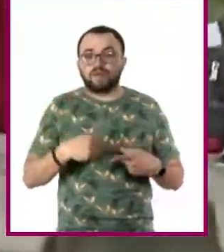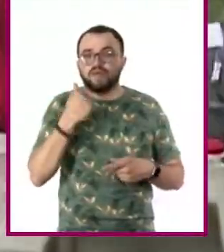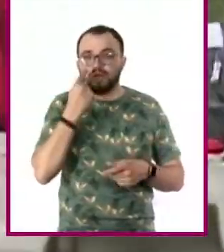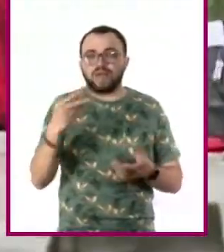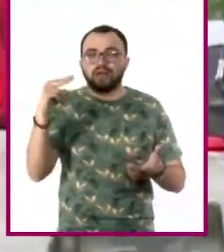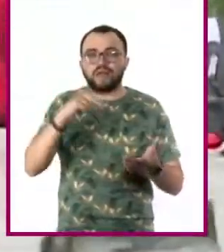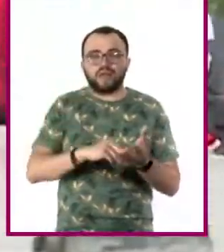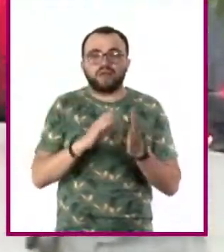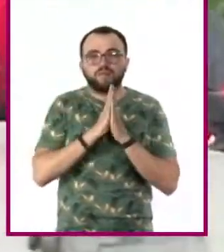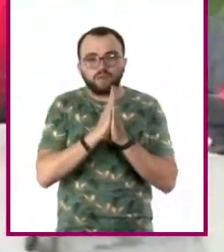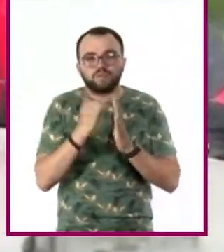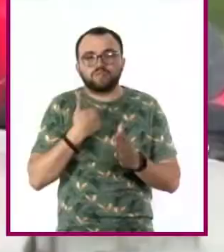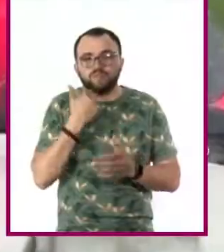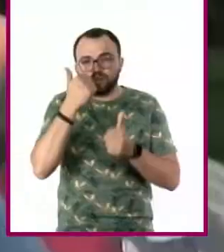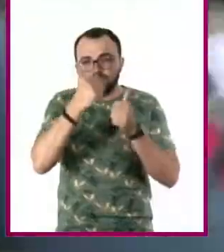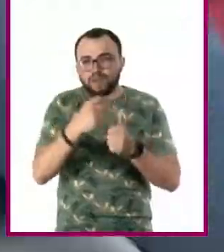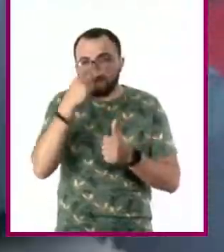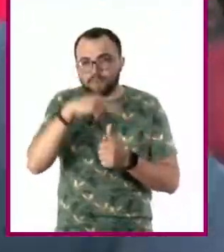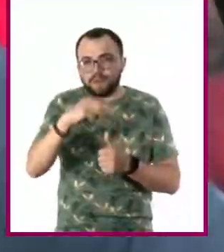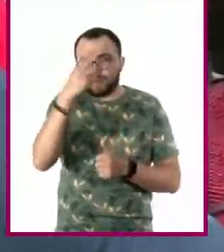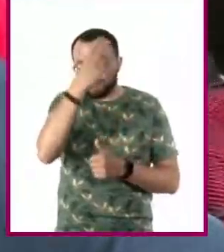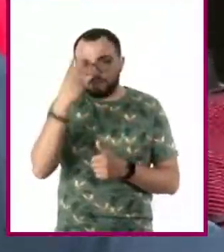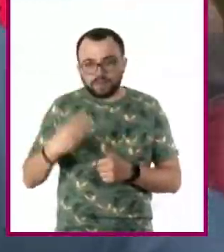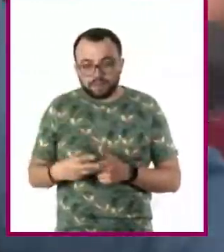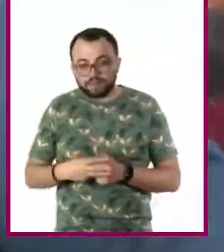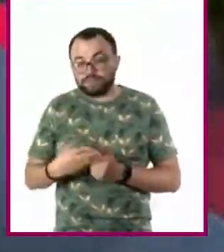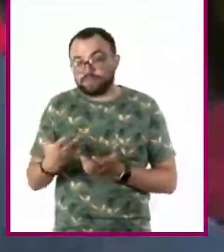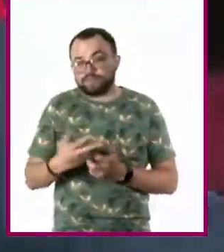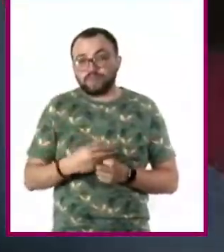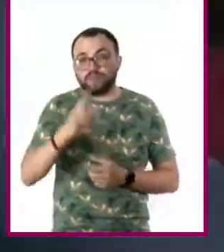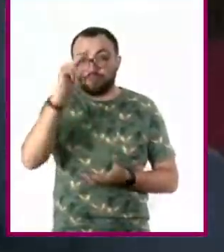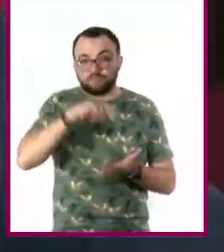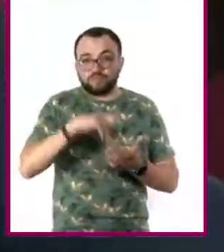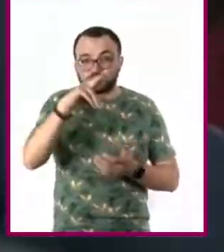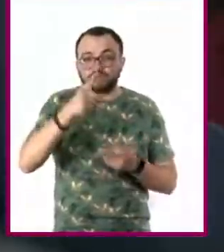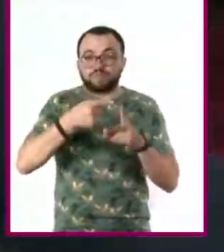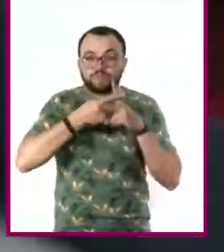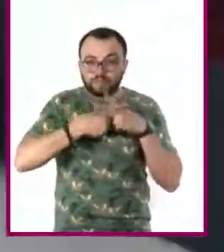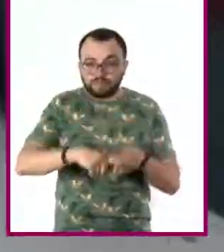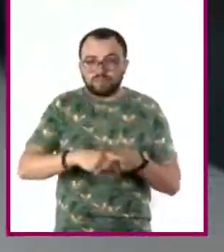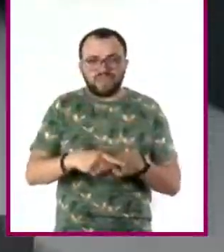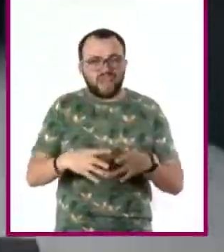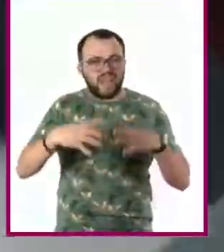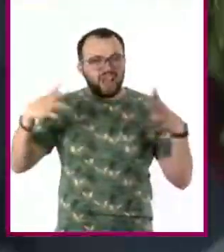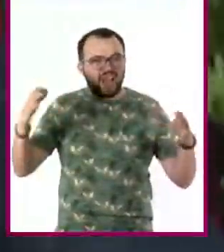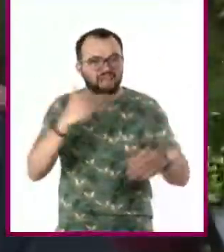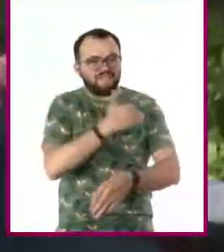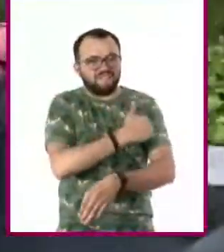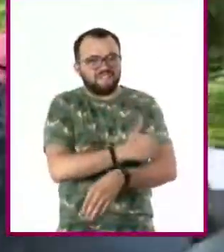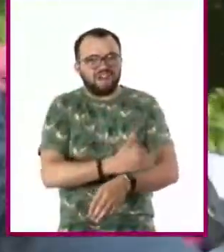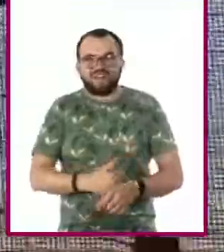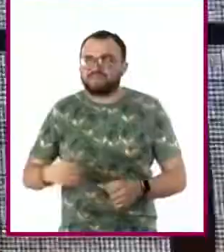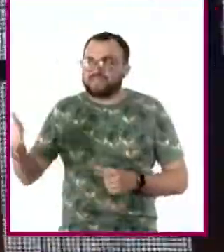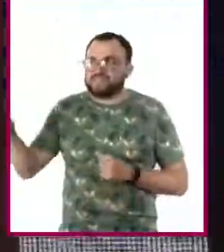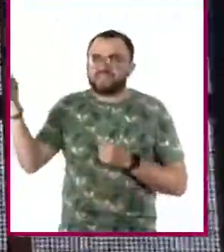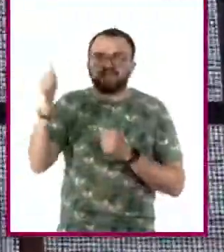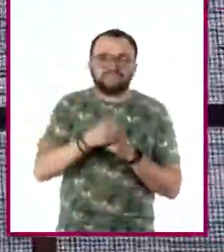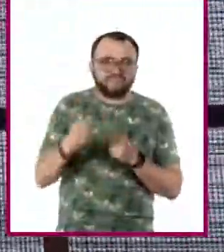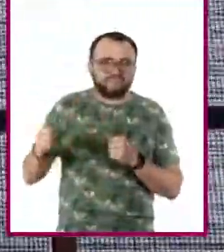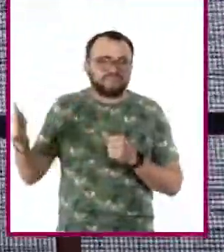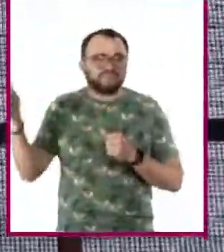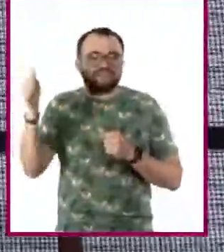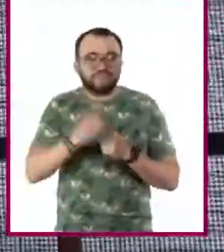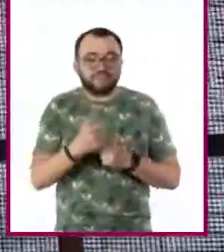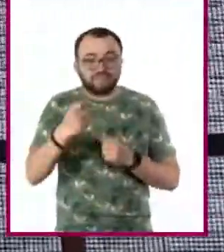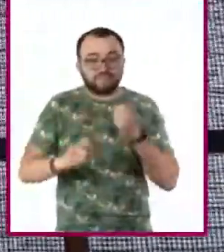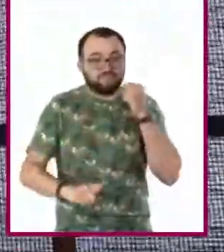México. En 2018 comenzaron las grandes caravanas de migrantes, venían familias enteras, lo que generó una problemática